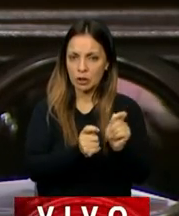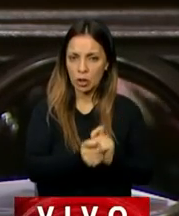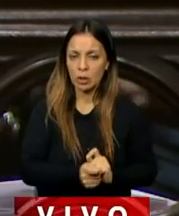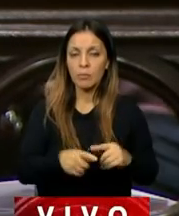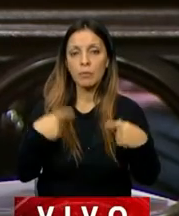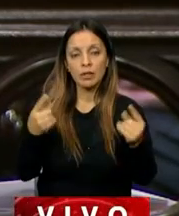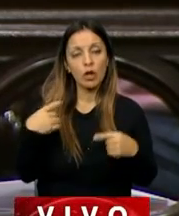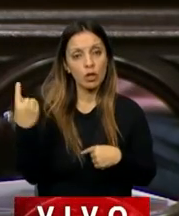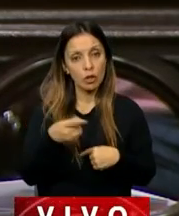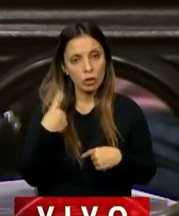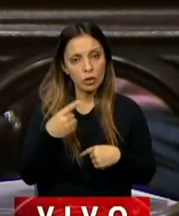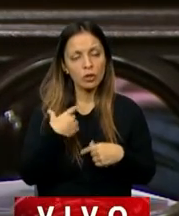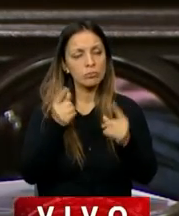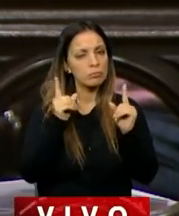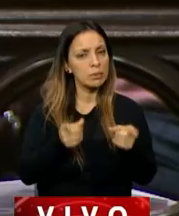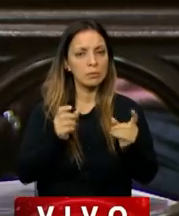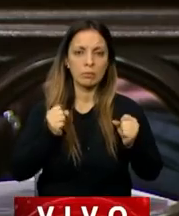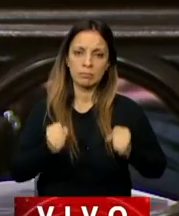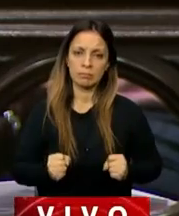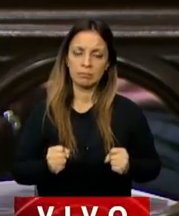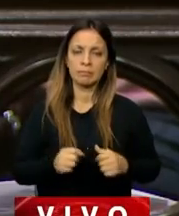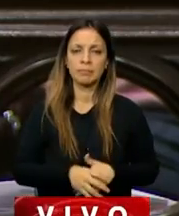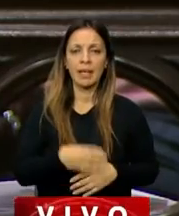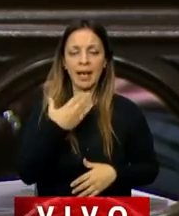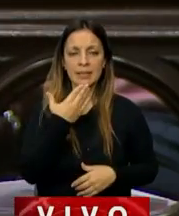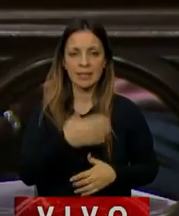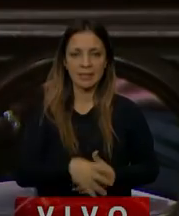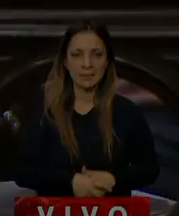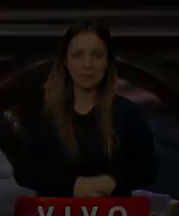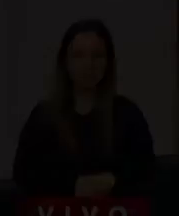nosotros vamos a continuar con la postura del bloque del Frente de Todos. Gracias, presidente. Gracias.